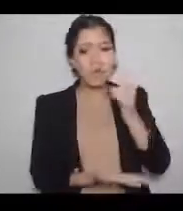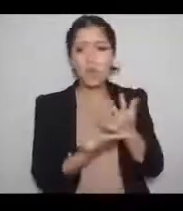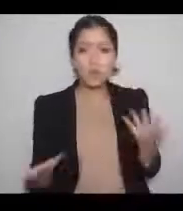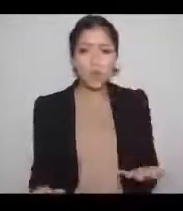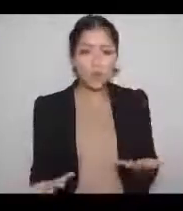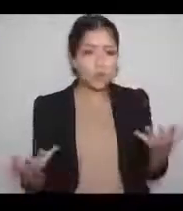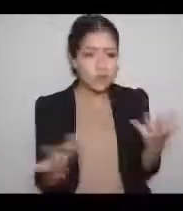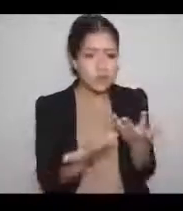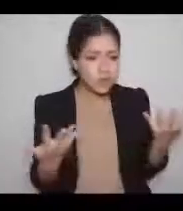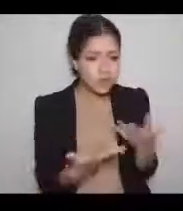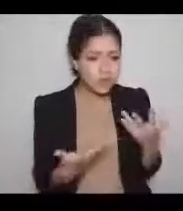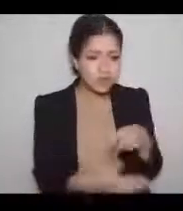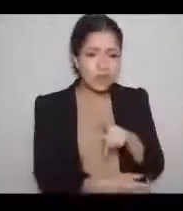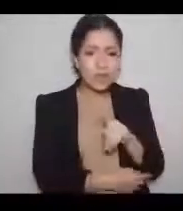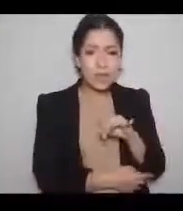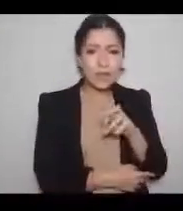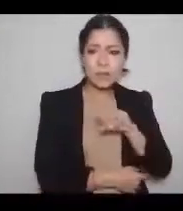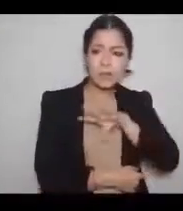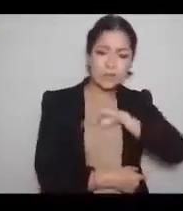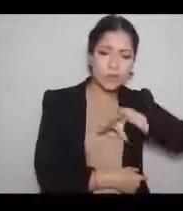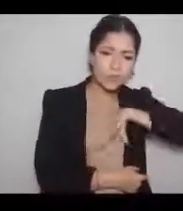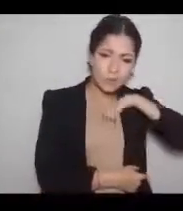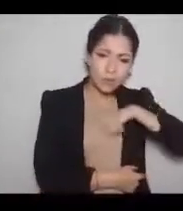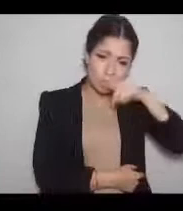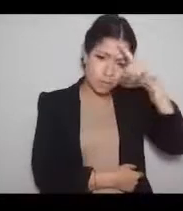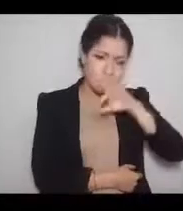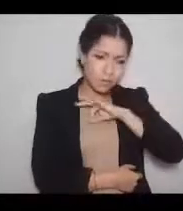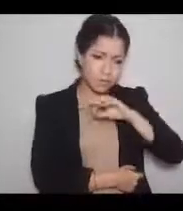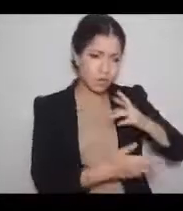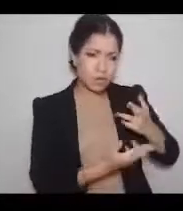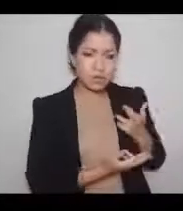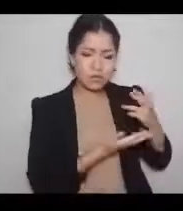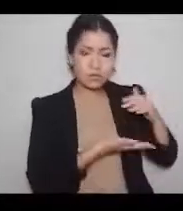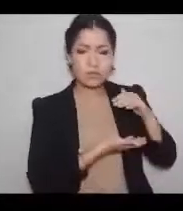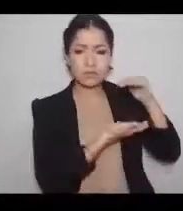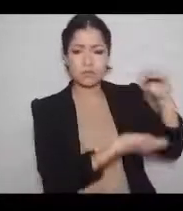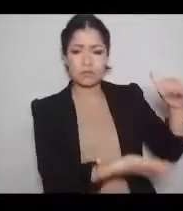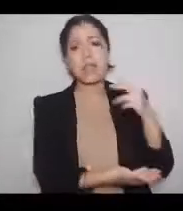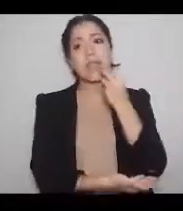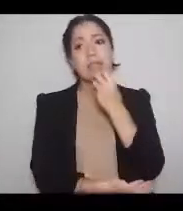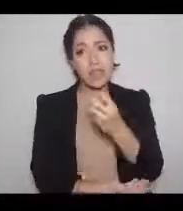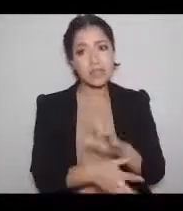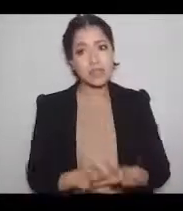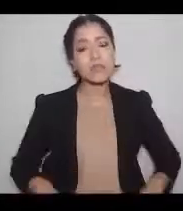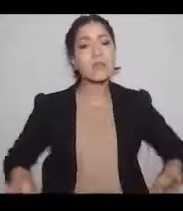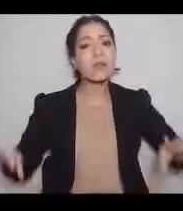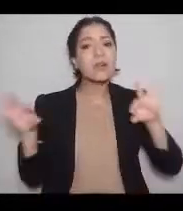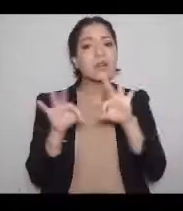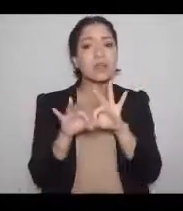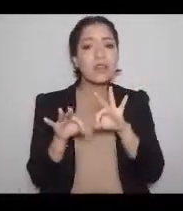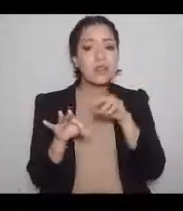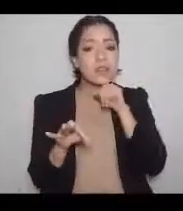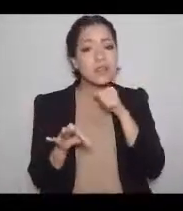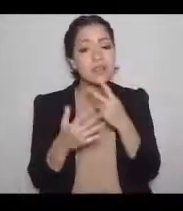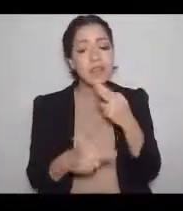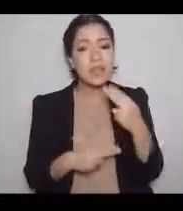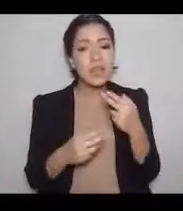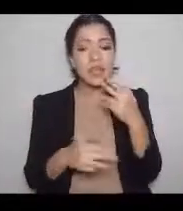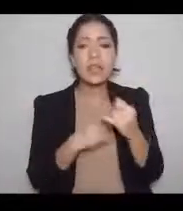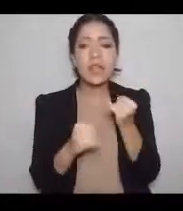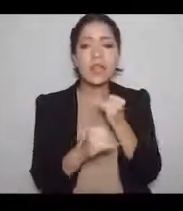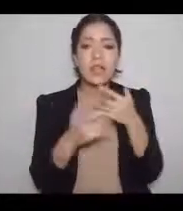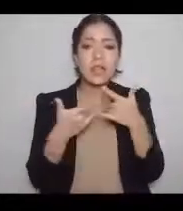heredarlas. Ahí está el punto. La historia del cosmos tiene que ver con la filiación. Tico sabía ser